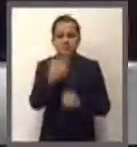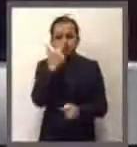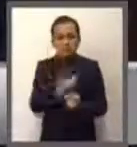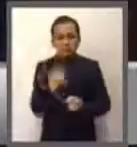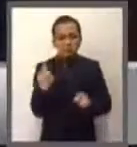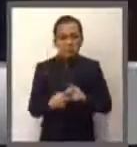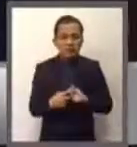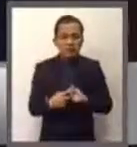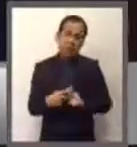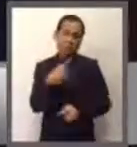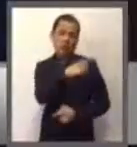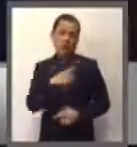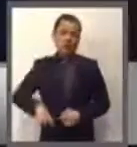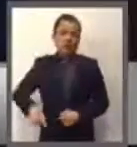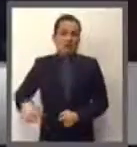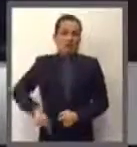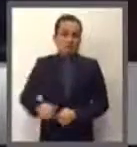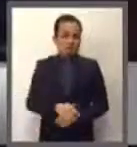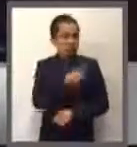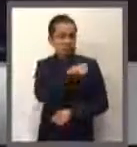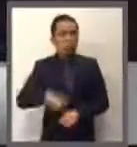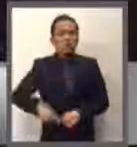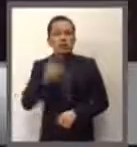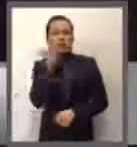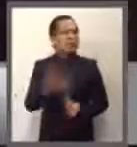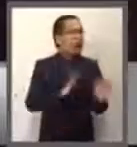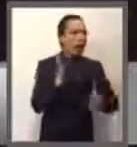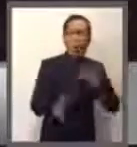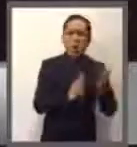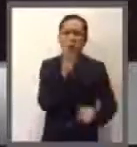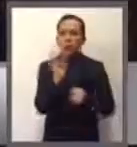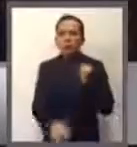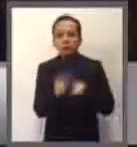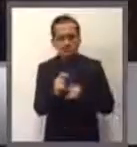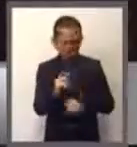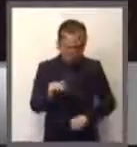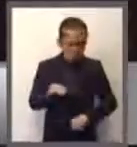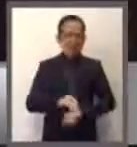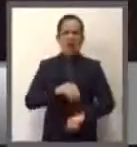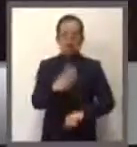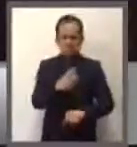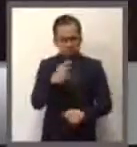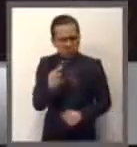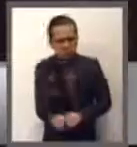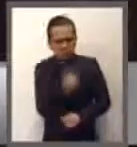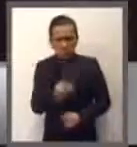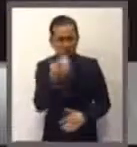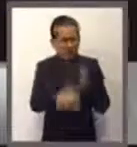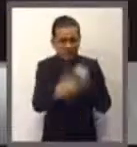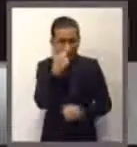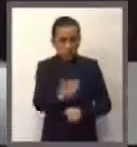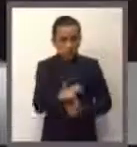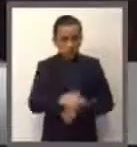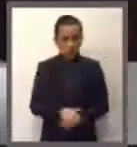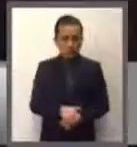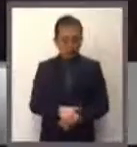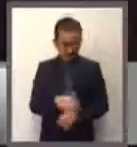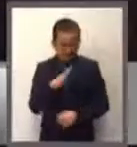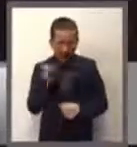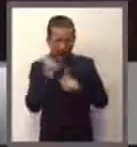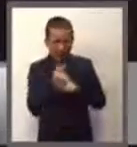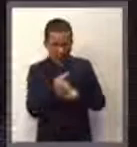acto quiere ser perpetuar esta irresponsabilidad. No hay un argumento a favor. Por primera